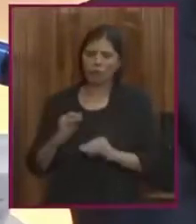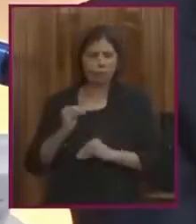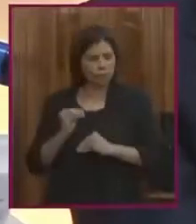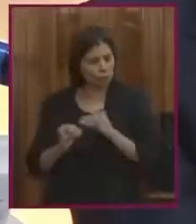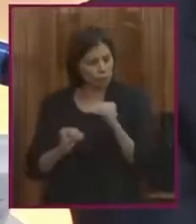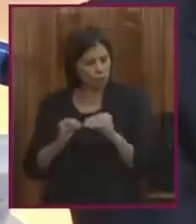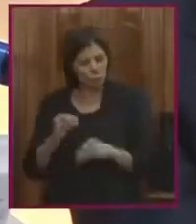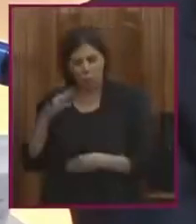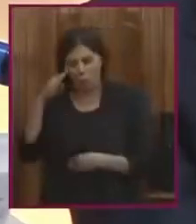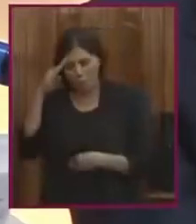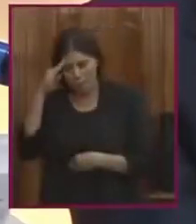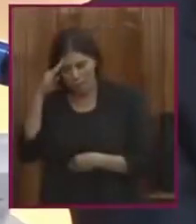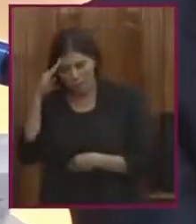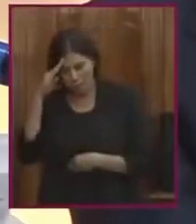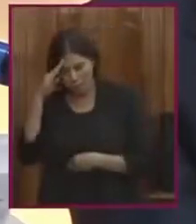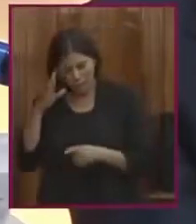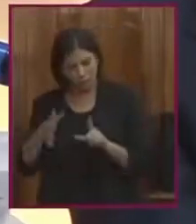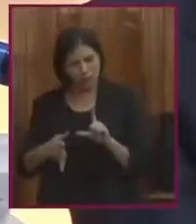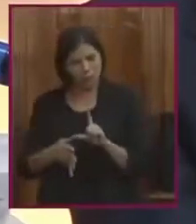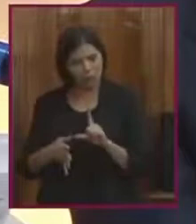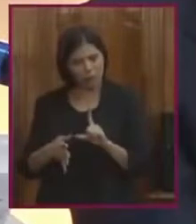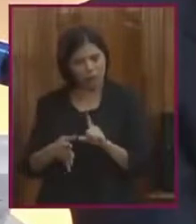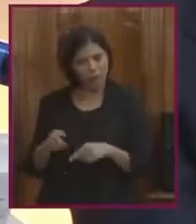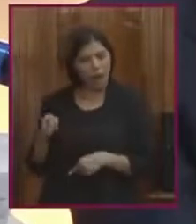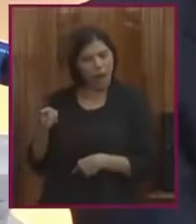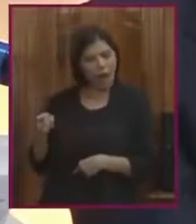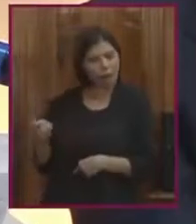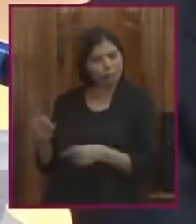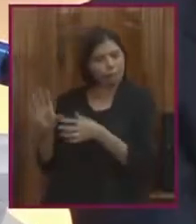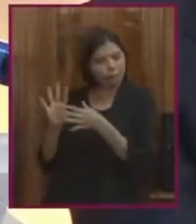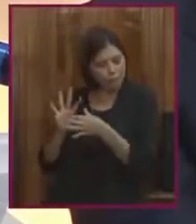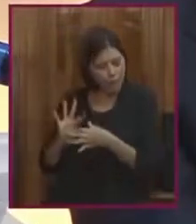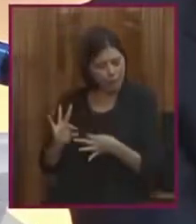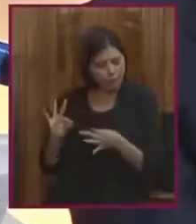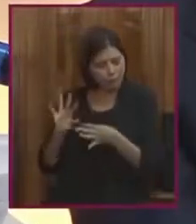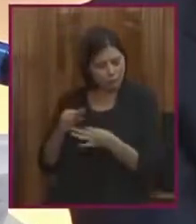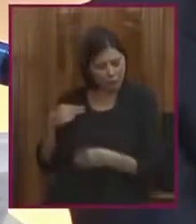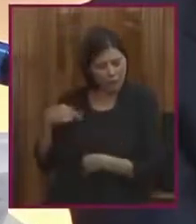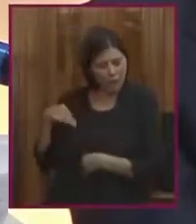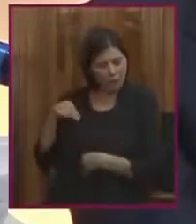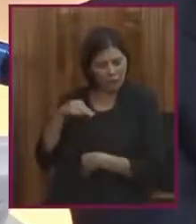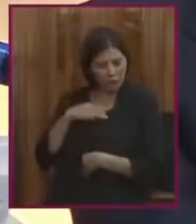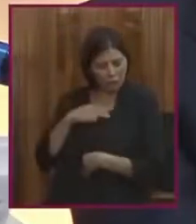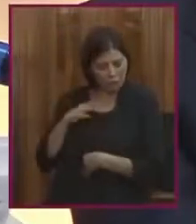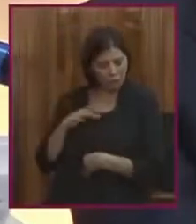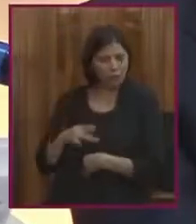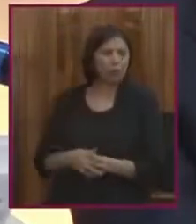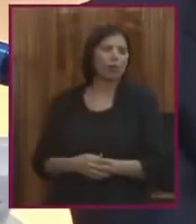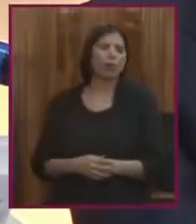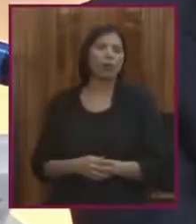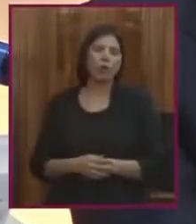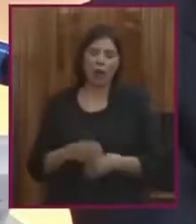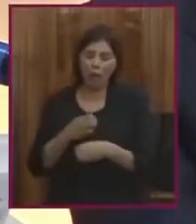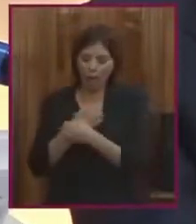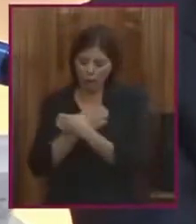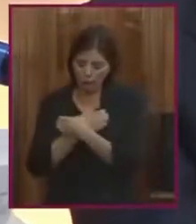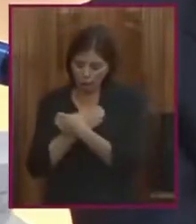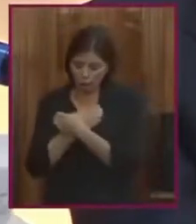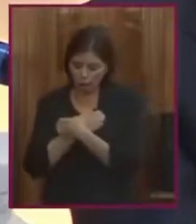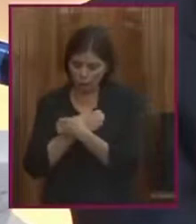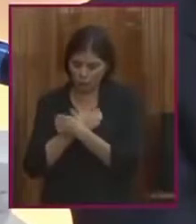pedagógico latinoamericano desde el cual se explique nuestro acontecer educativo, a quienes nos